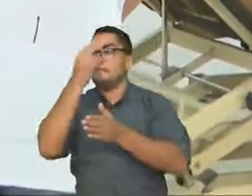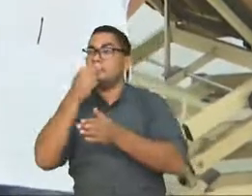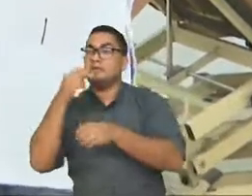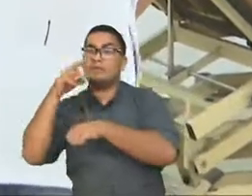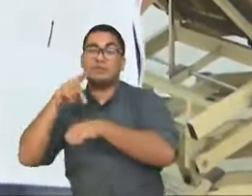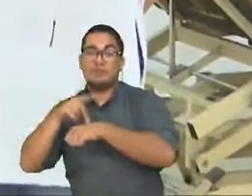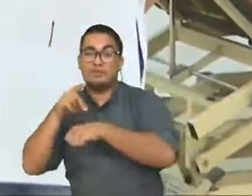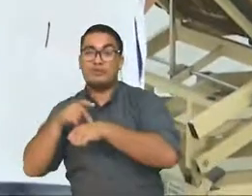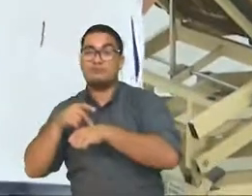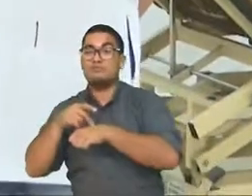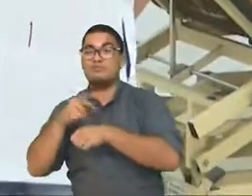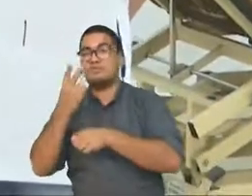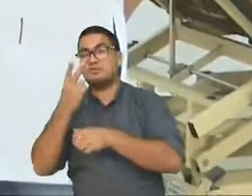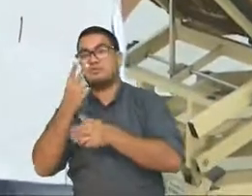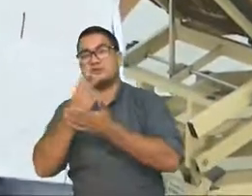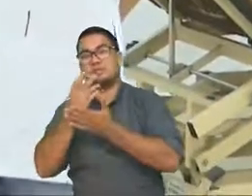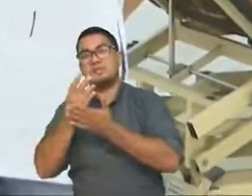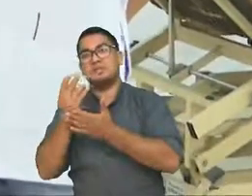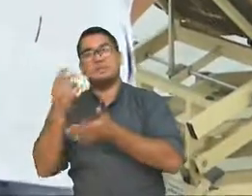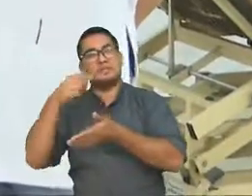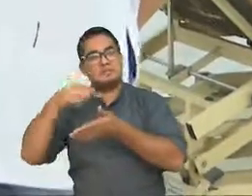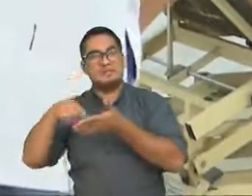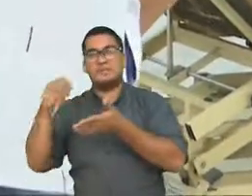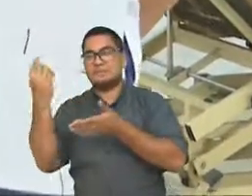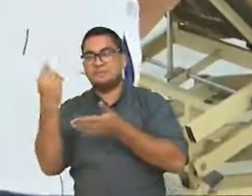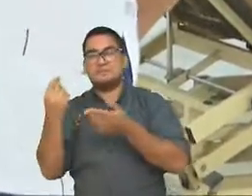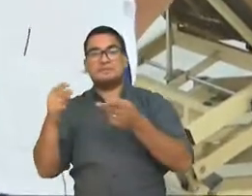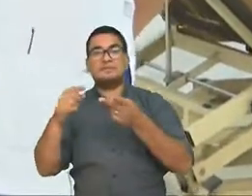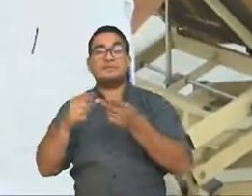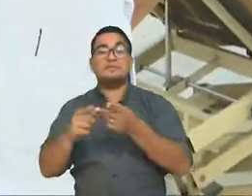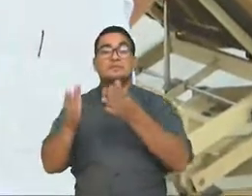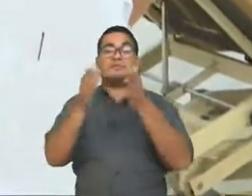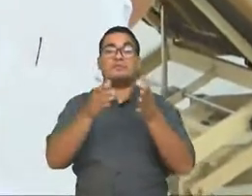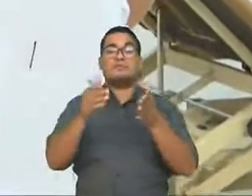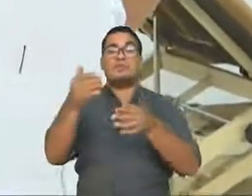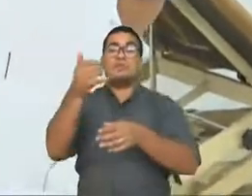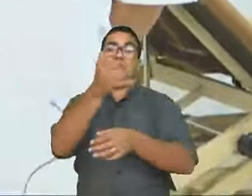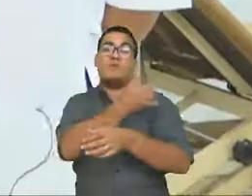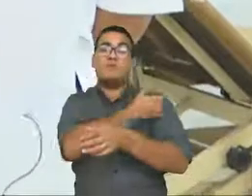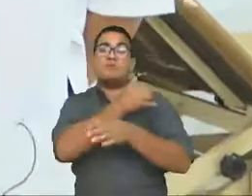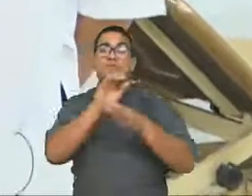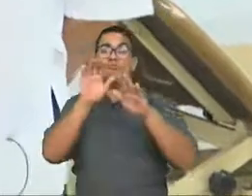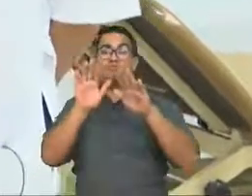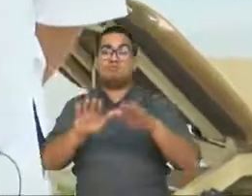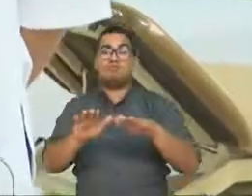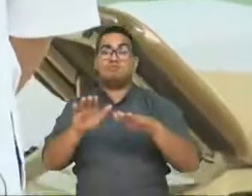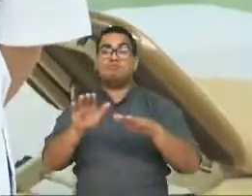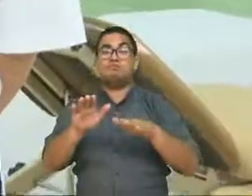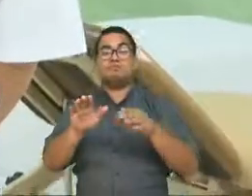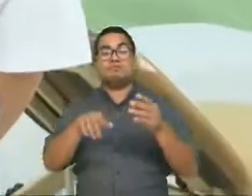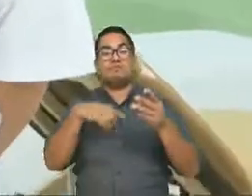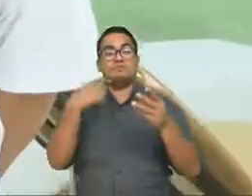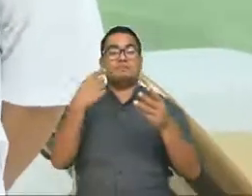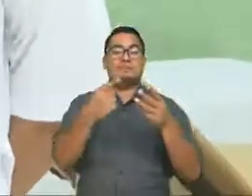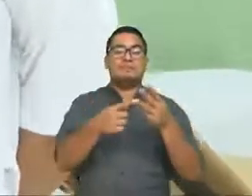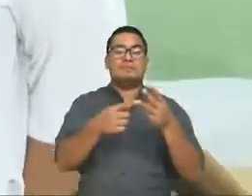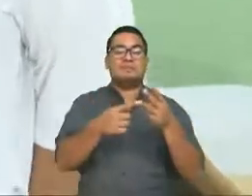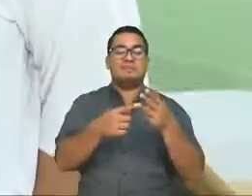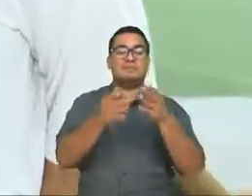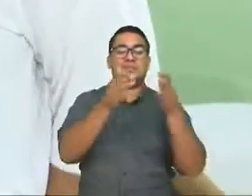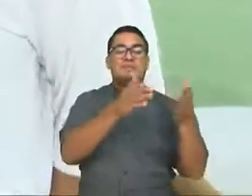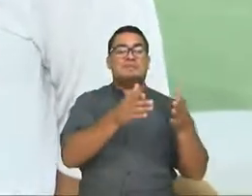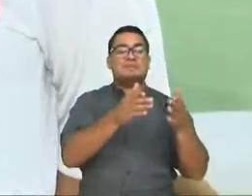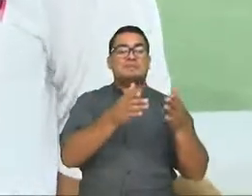paciente viene 2 o 3 veces por semana. La área de hospitalizado, donde el paciente son atendidos los 5 días de la semana. El área de